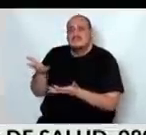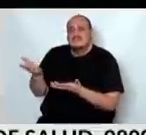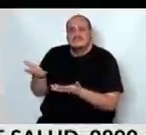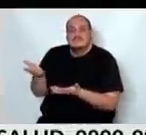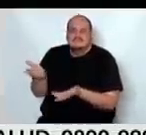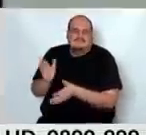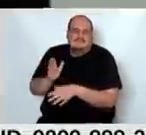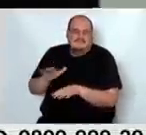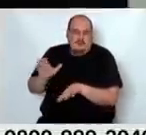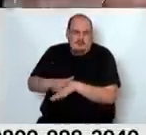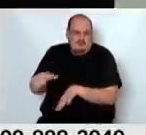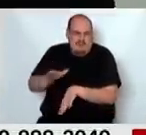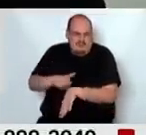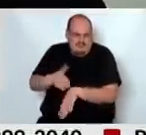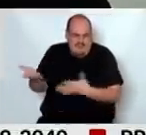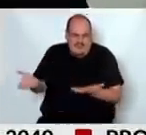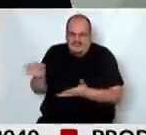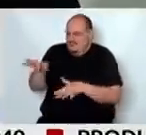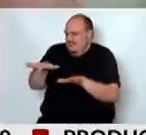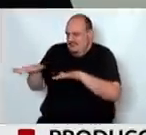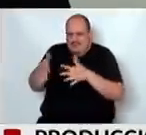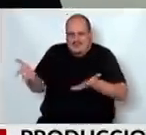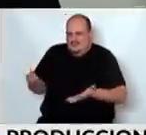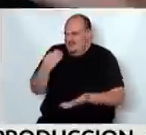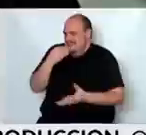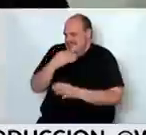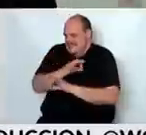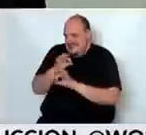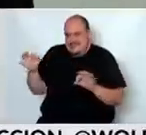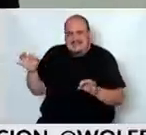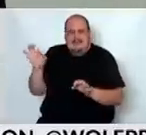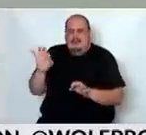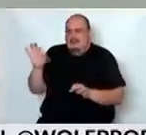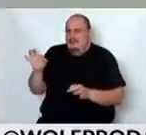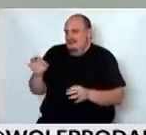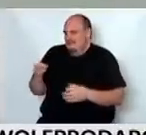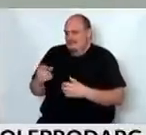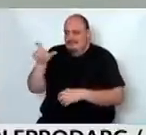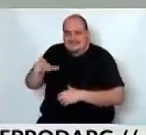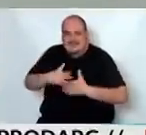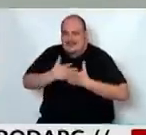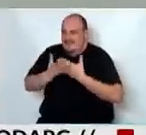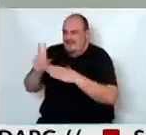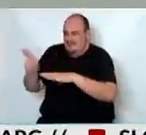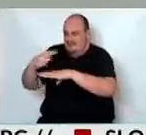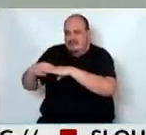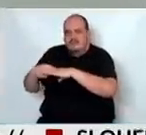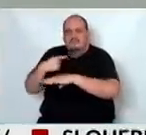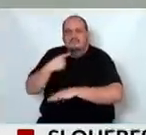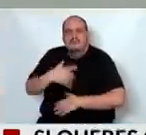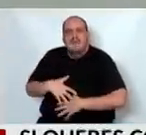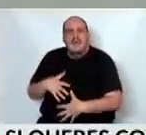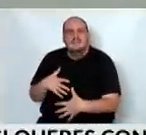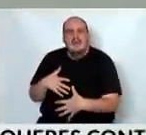bueno, obviamente el día, la situación, el no comer, el estar velando a tu amor. Y estaba embarazada